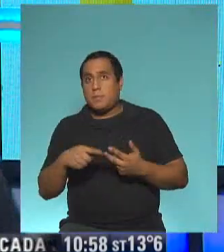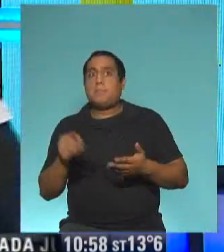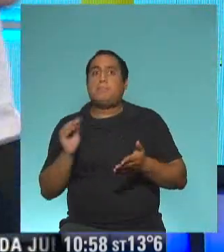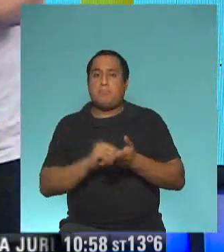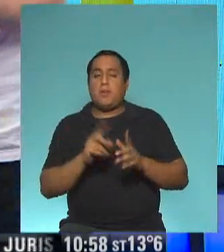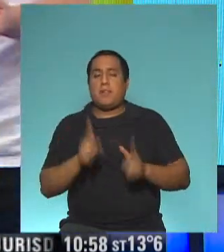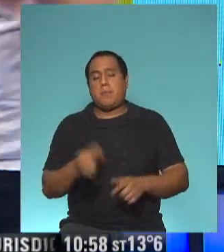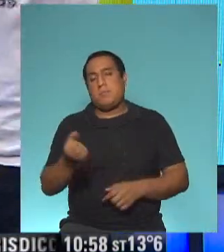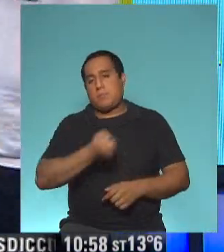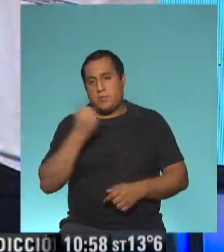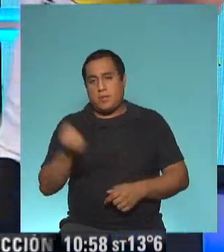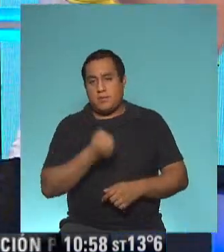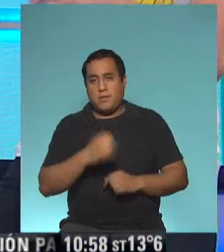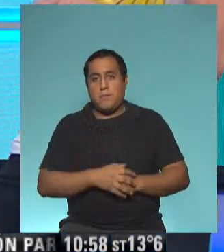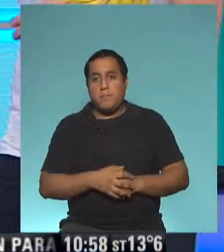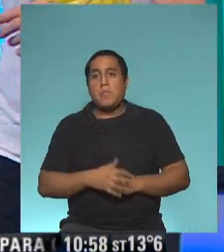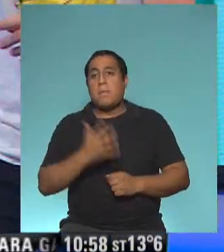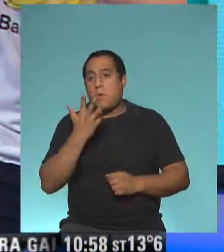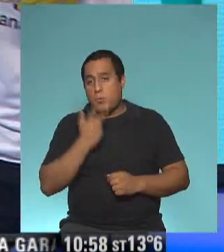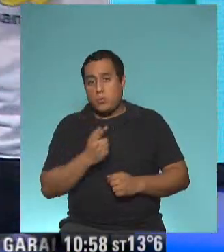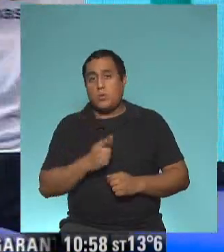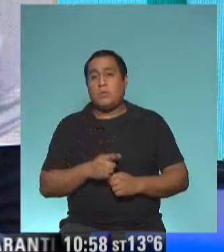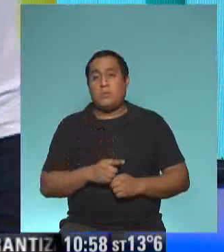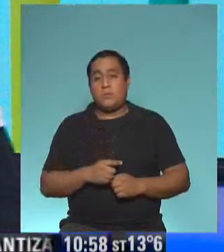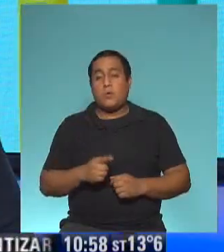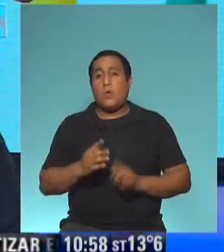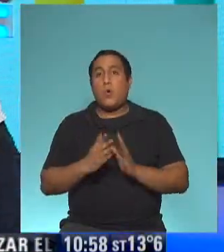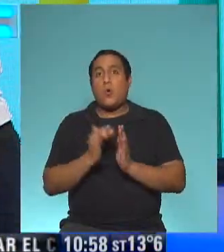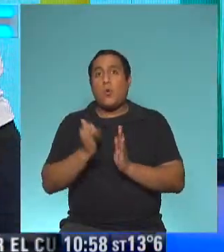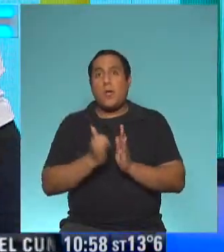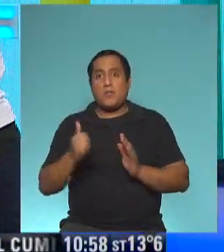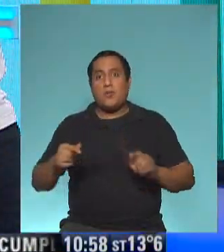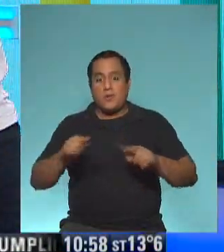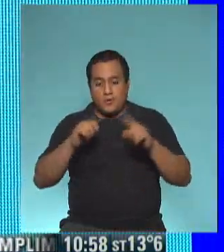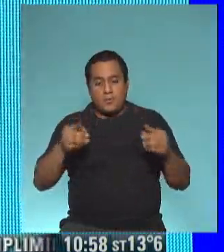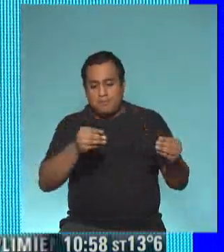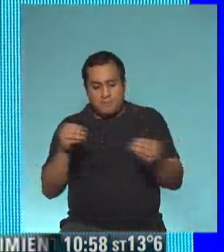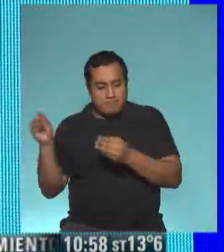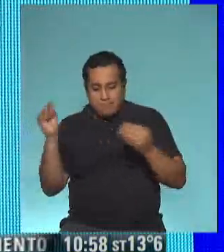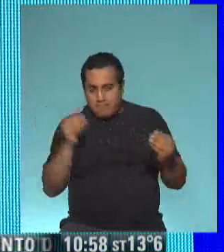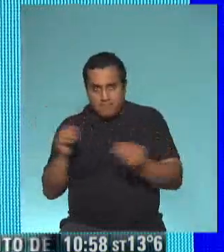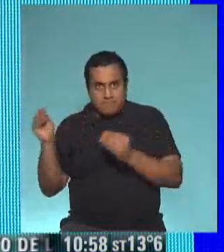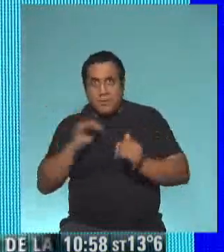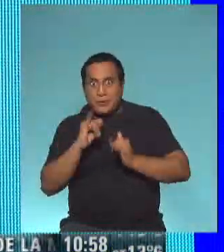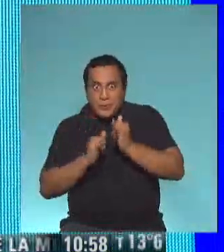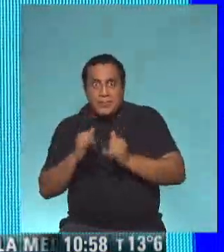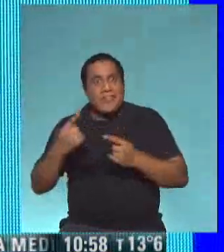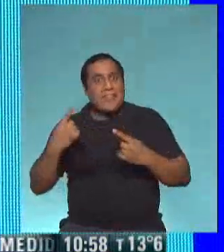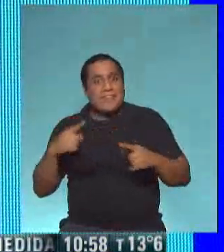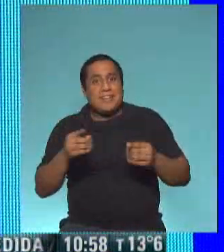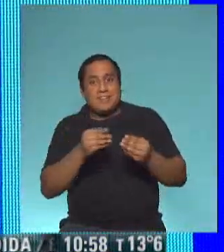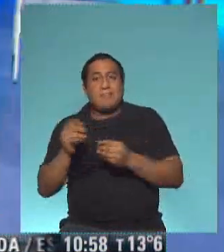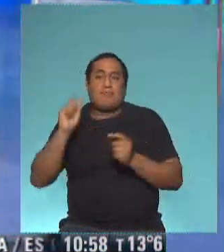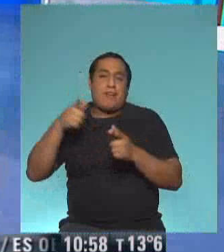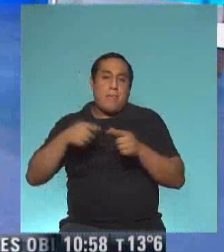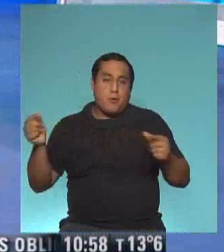eso no me gustó mucho ser en el cuento que se llamaba el formato en formato